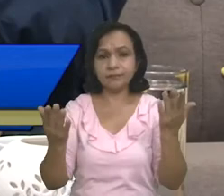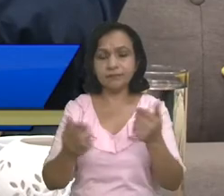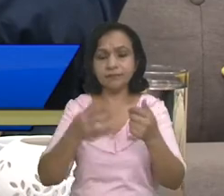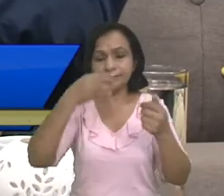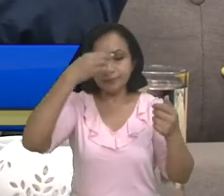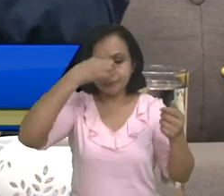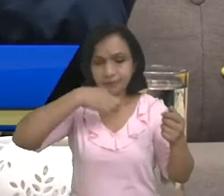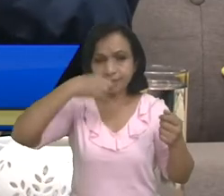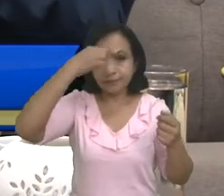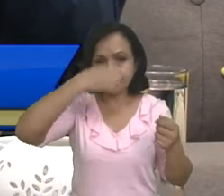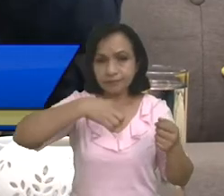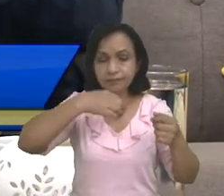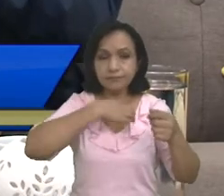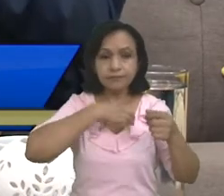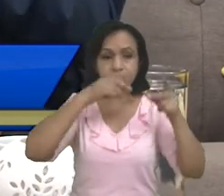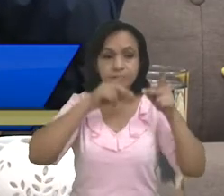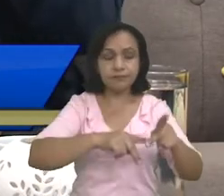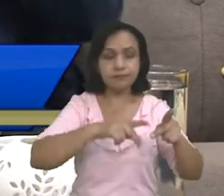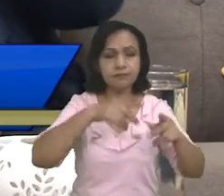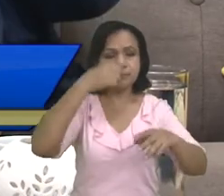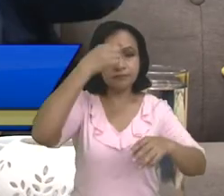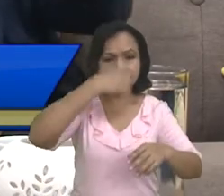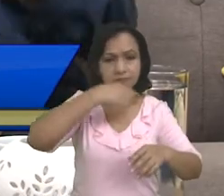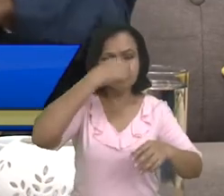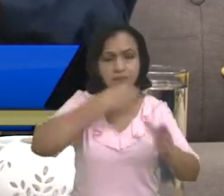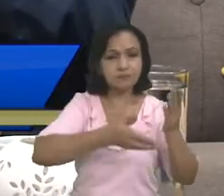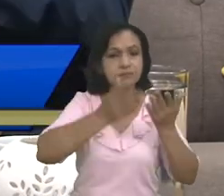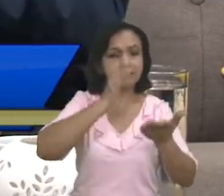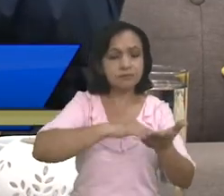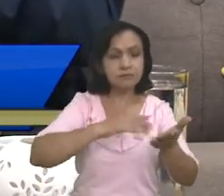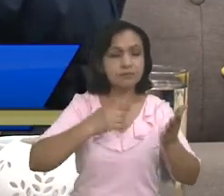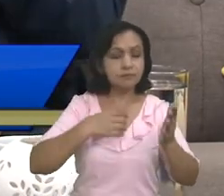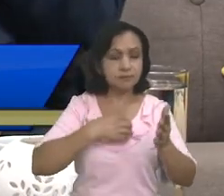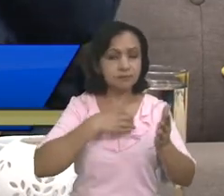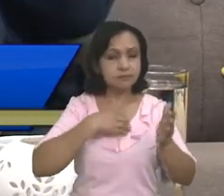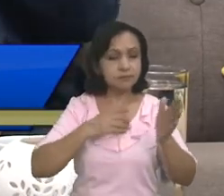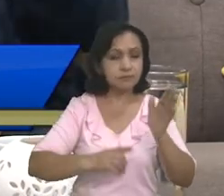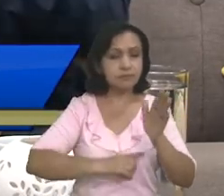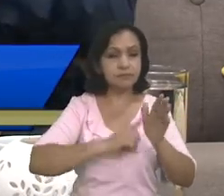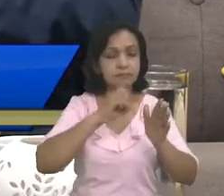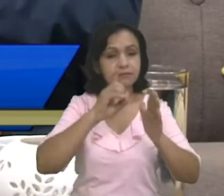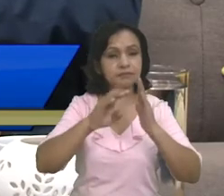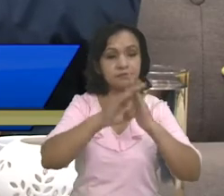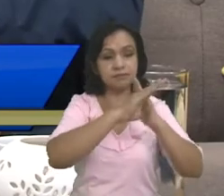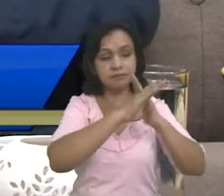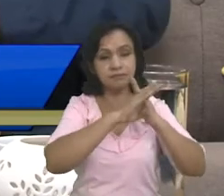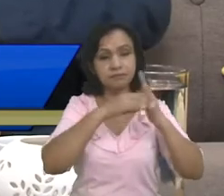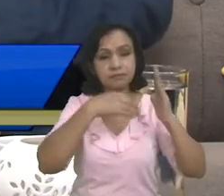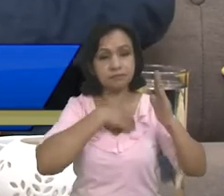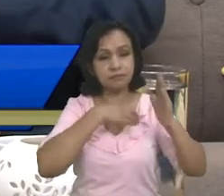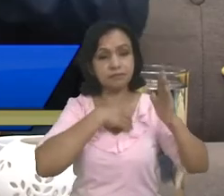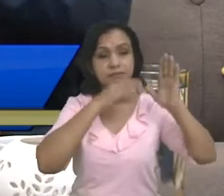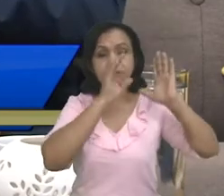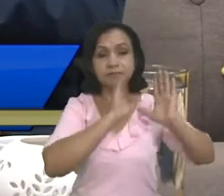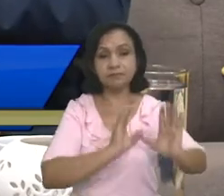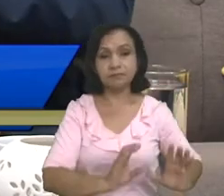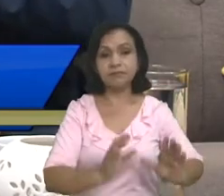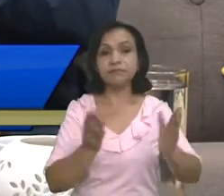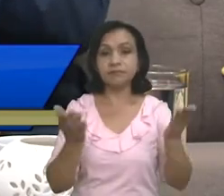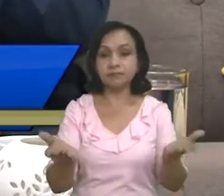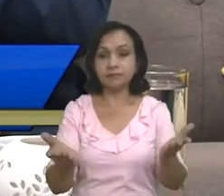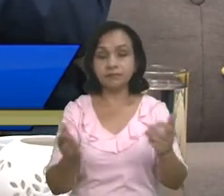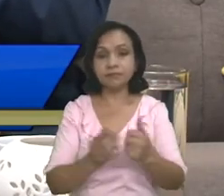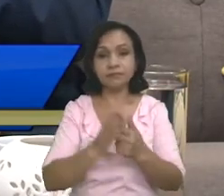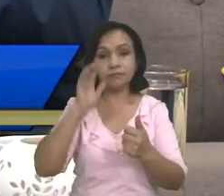gripe que como no está dando desarrollo vamos desarrollando en algún nivel de protección de inmunidad además de eso